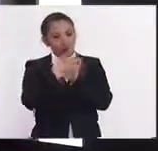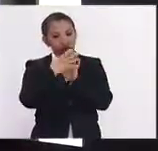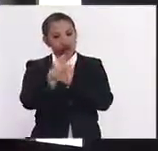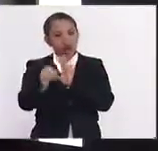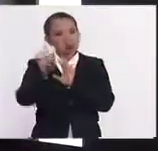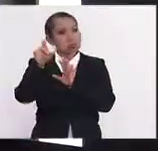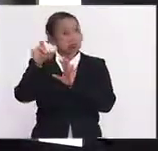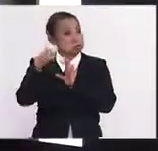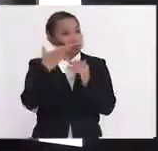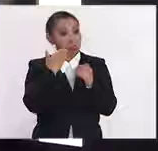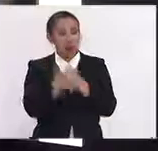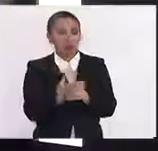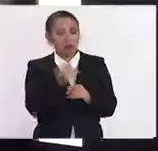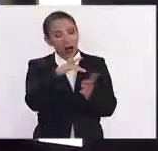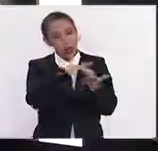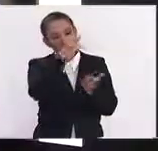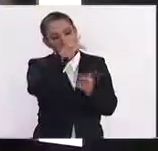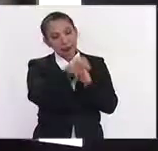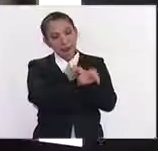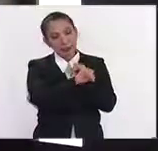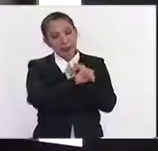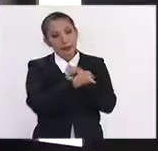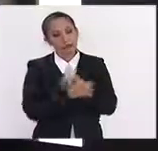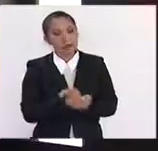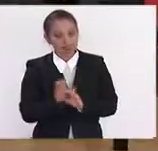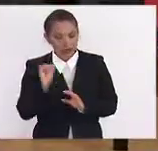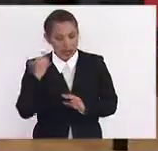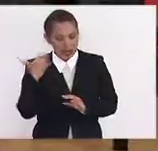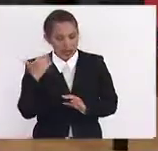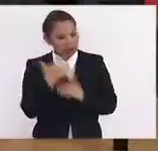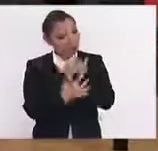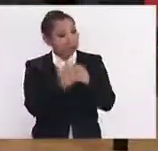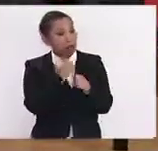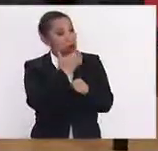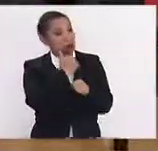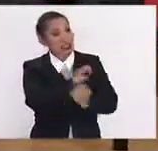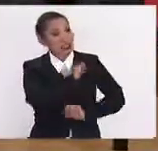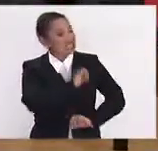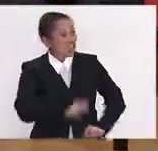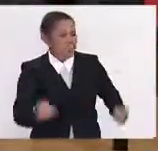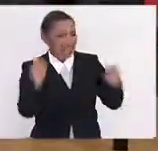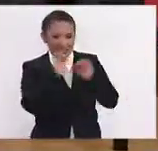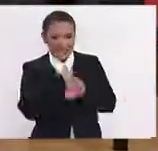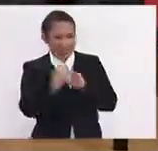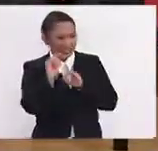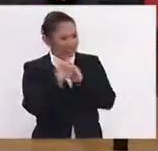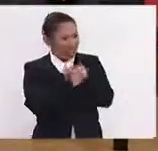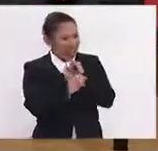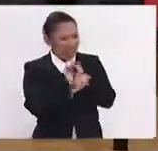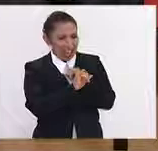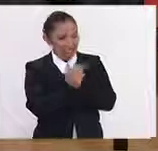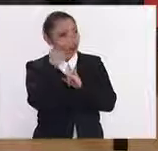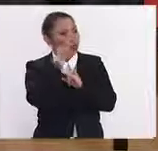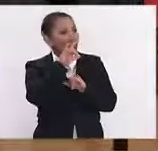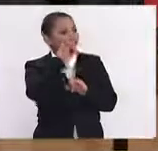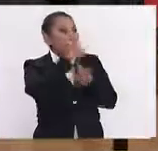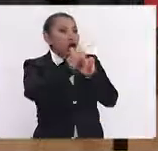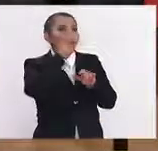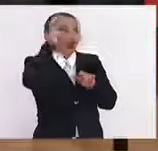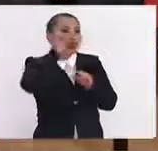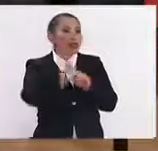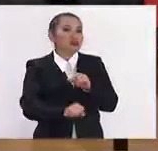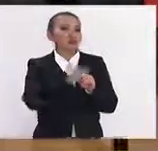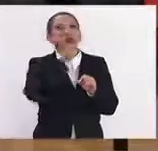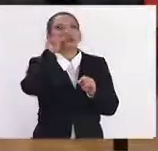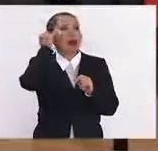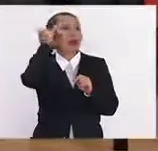Entonces, y todo eso es gracias a las redes sociales. Hace apenas 15 años no existía nada de esto. Para lograr hacer llegar una obra a Corea del Sur,